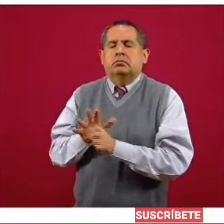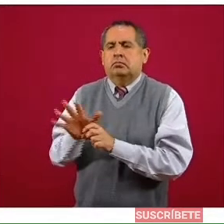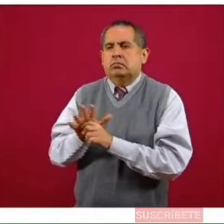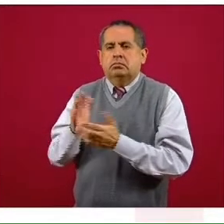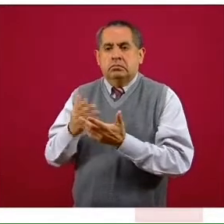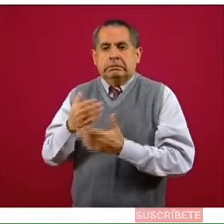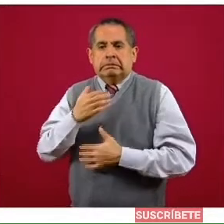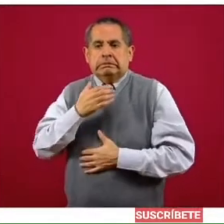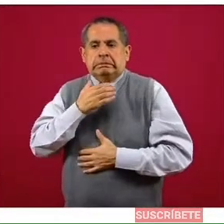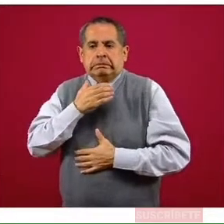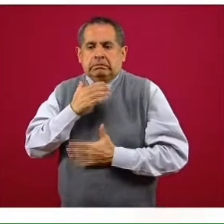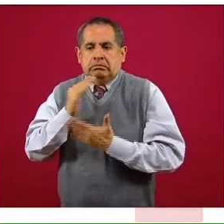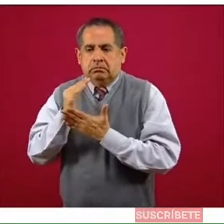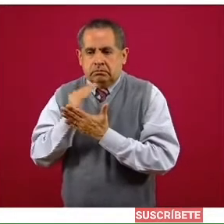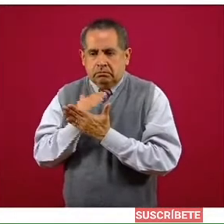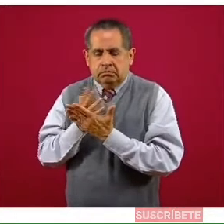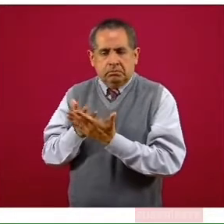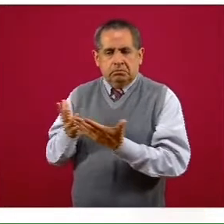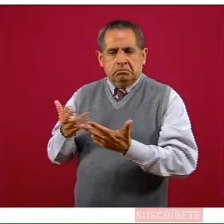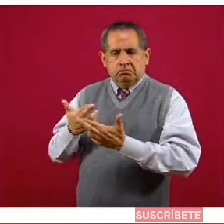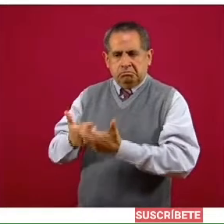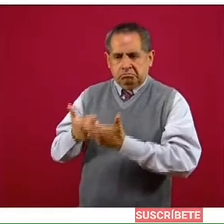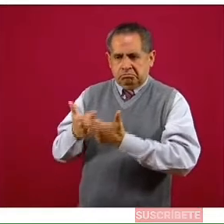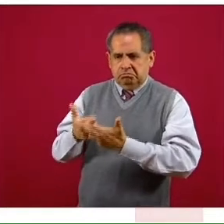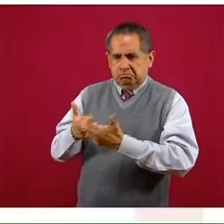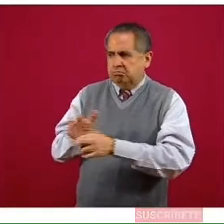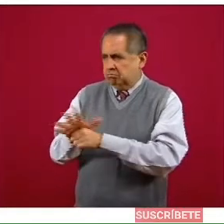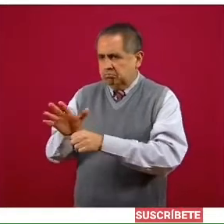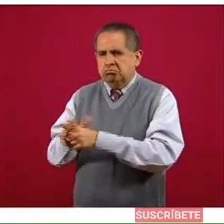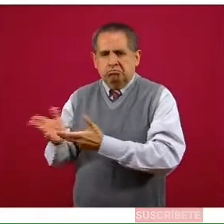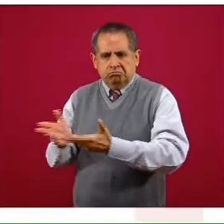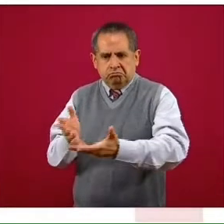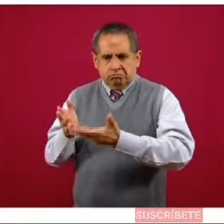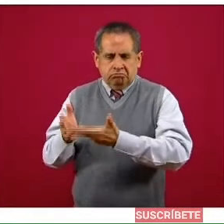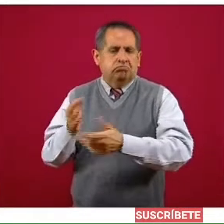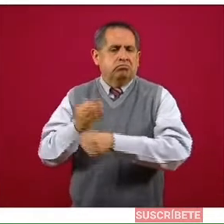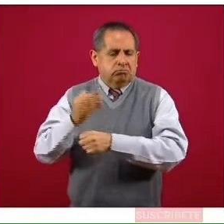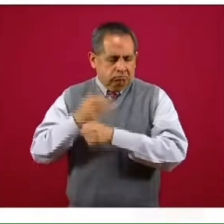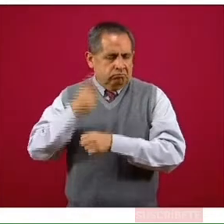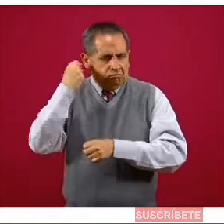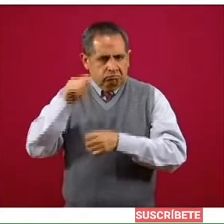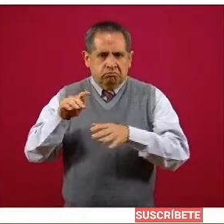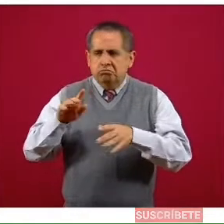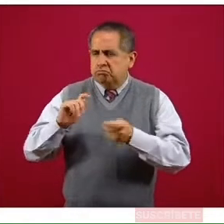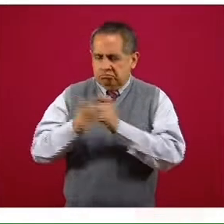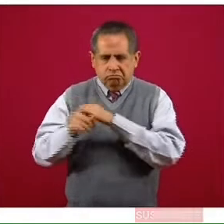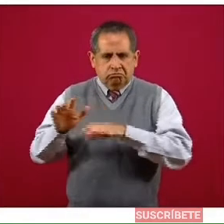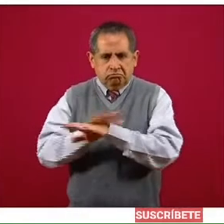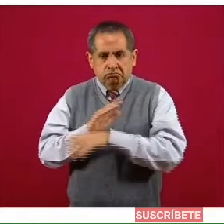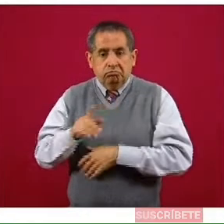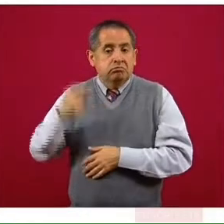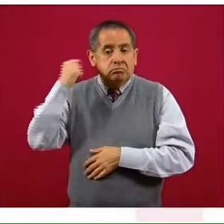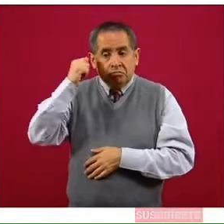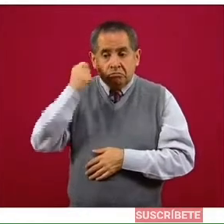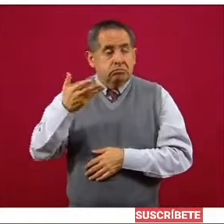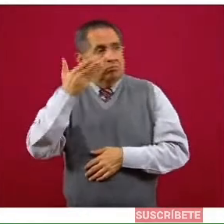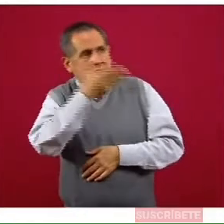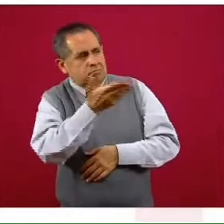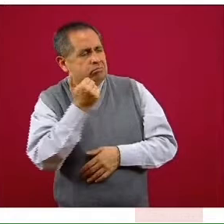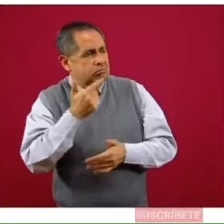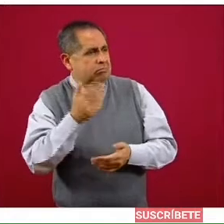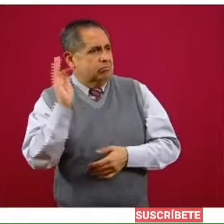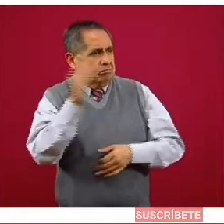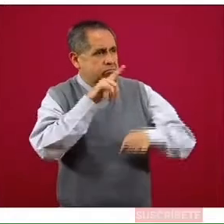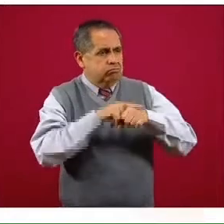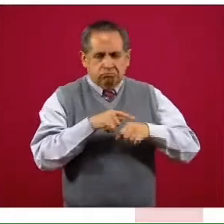empezó desde hace varios días a hacer varios cambios que le permiten expandir la capacidad hospitalaria. Pero pidió el apoyo